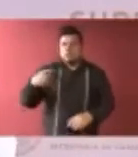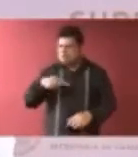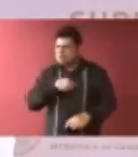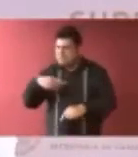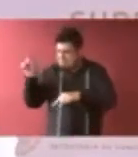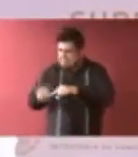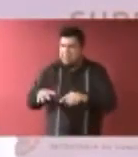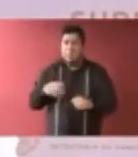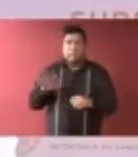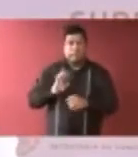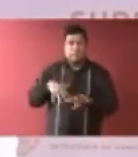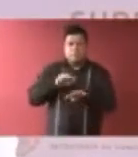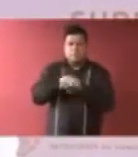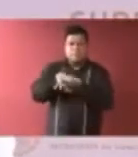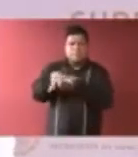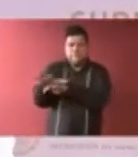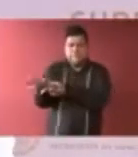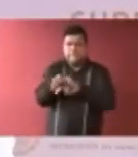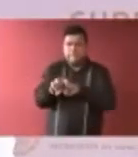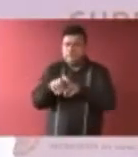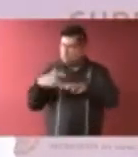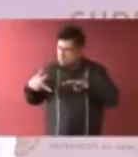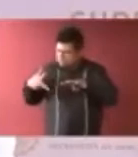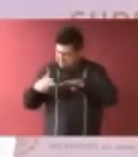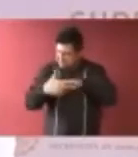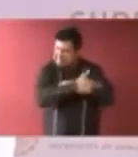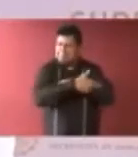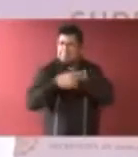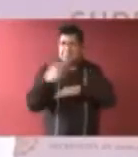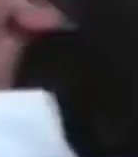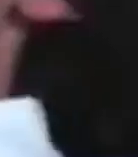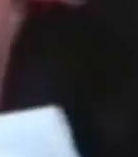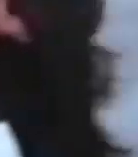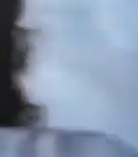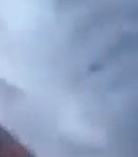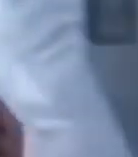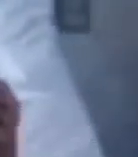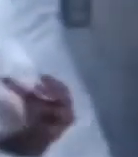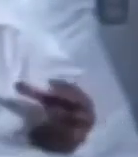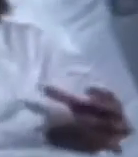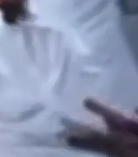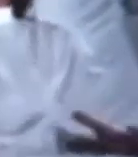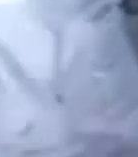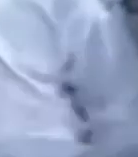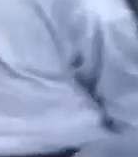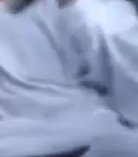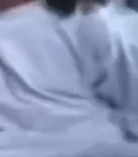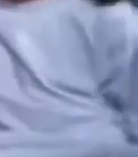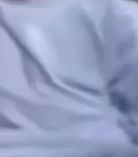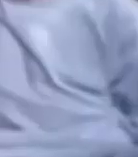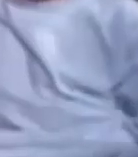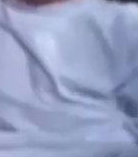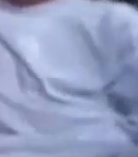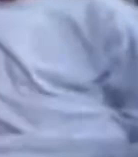le vayan creciendo las uñas. Vamos a darle manicure, pero con hachuela. ¡No! ¡No es cierto!